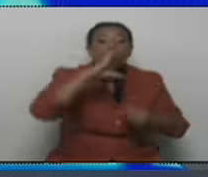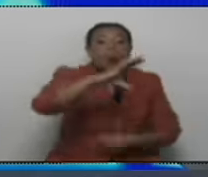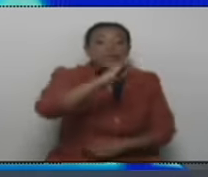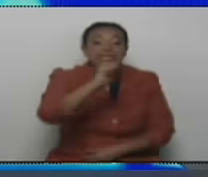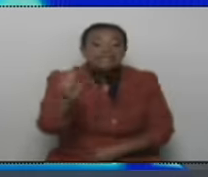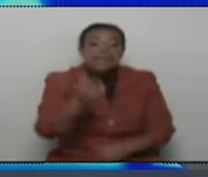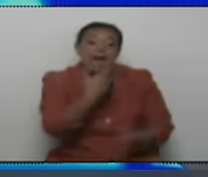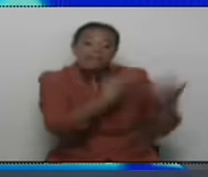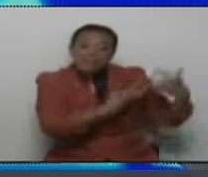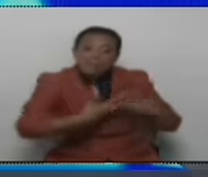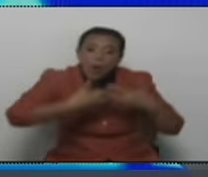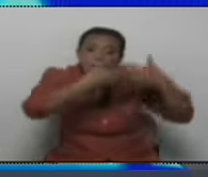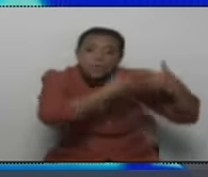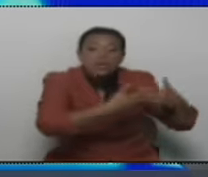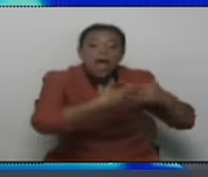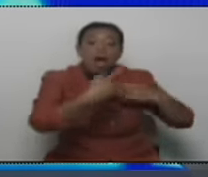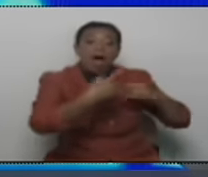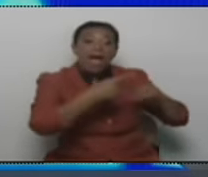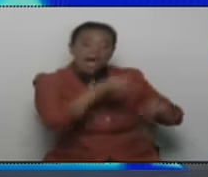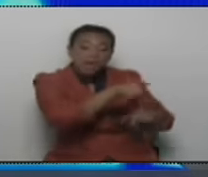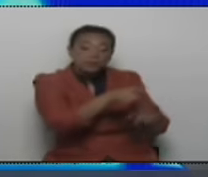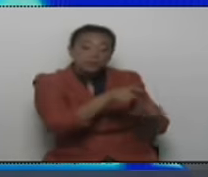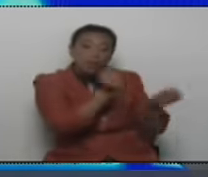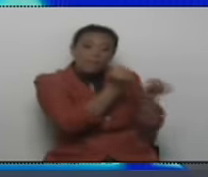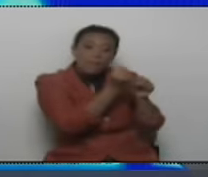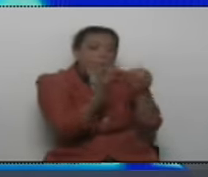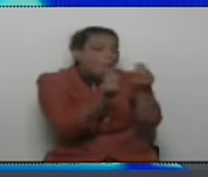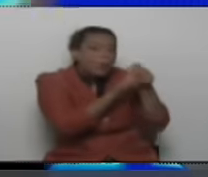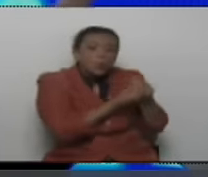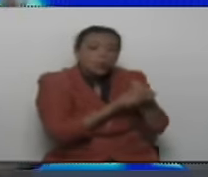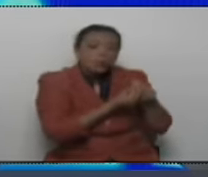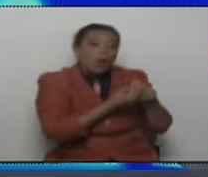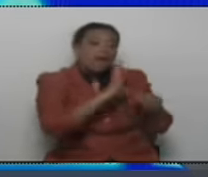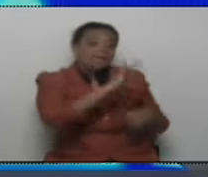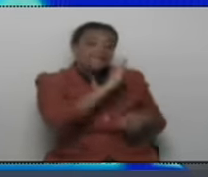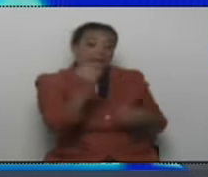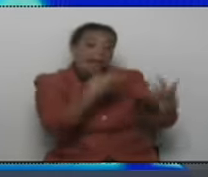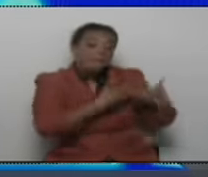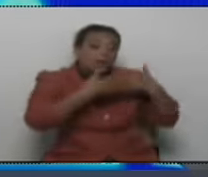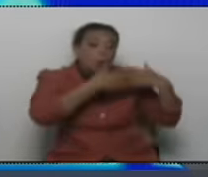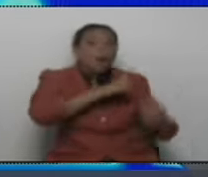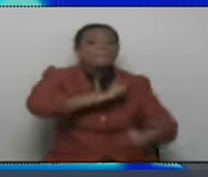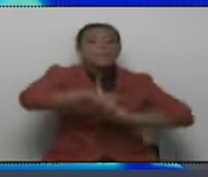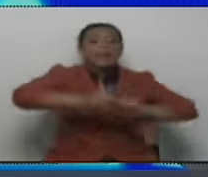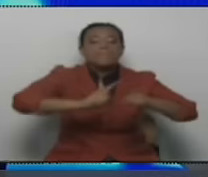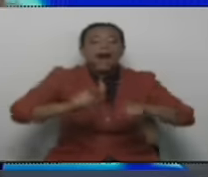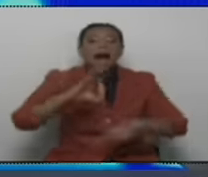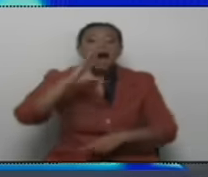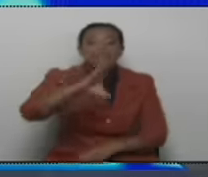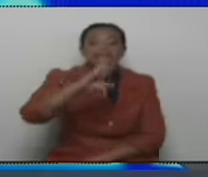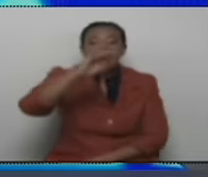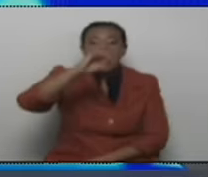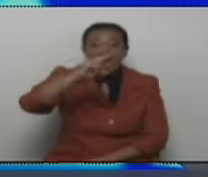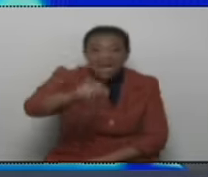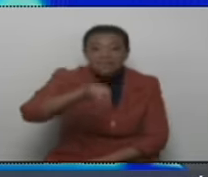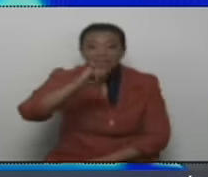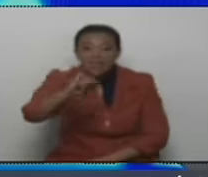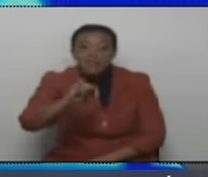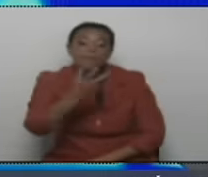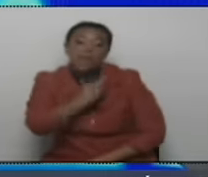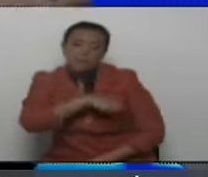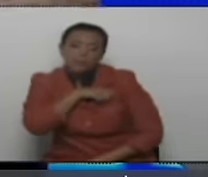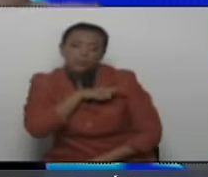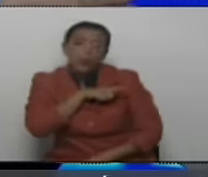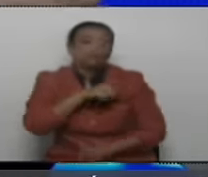entero cumpliendo las instrucciones que da la CIA. Es una, ¿cómo se llama? Una figura que aparece en el Ministerio